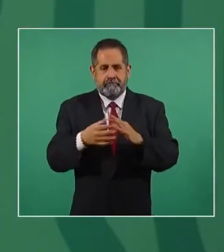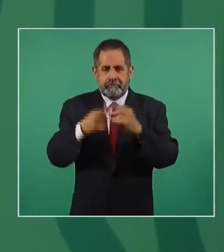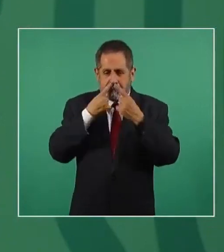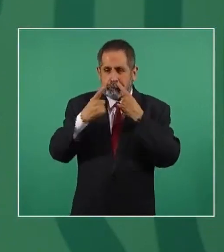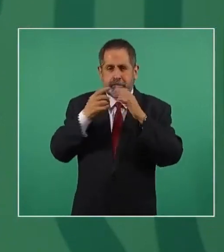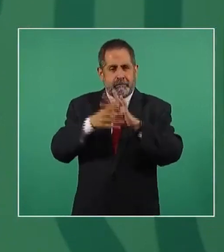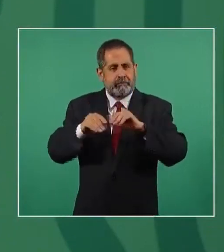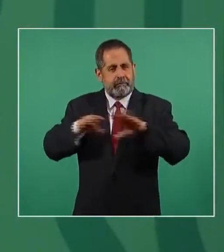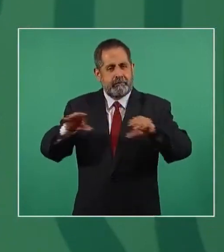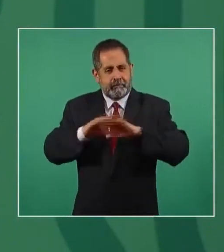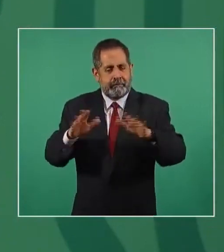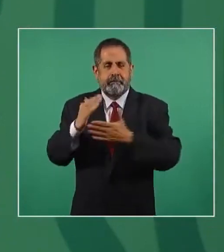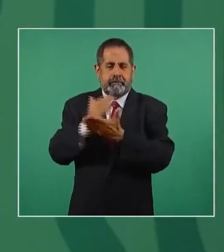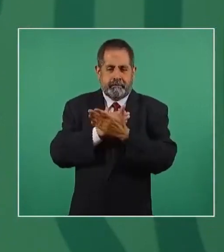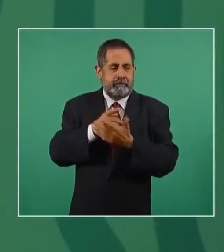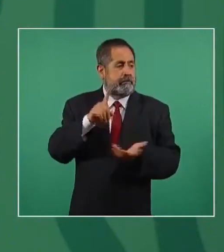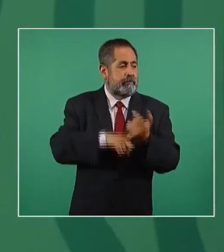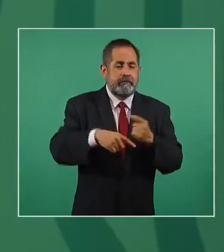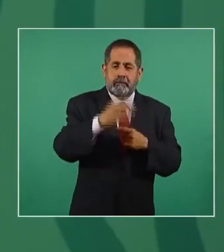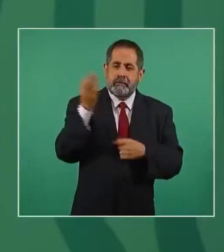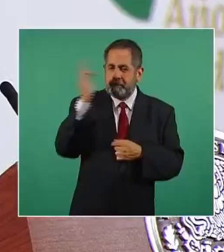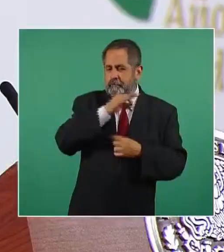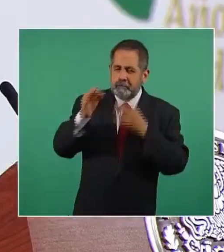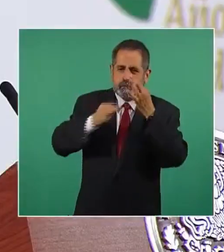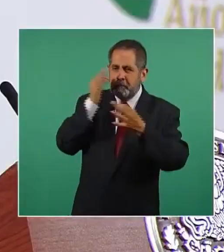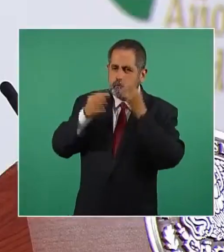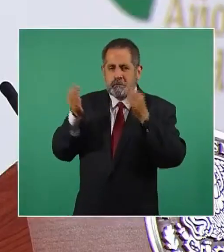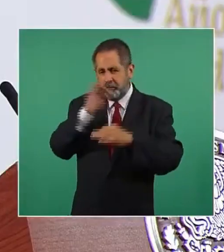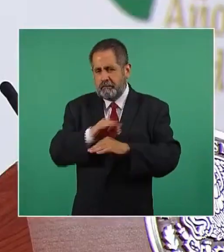combatir las falsas noticias.